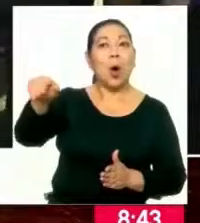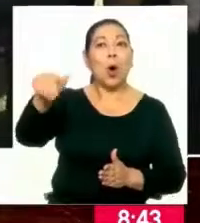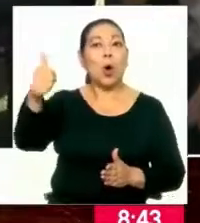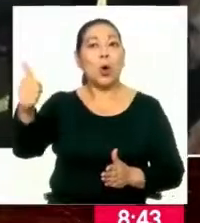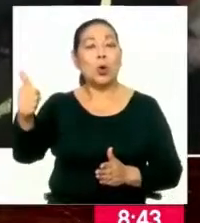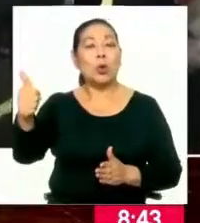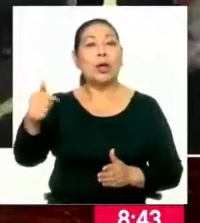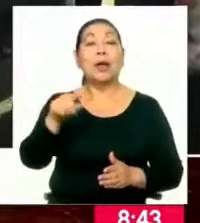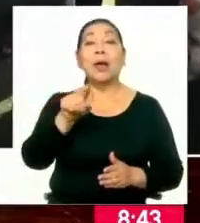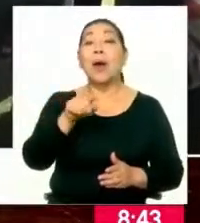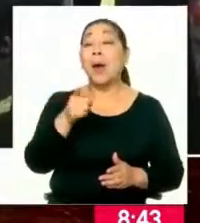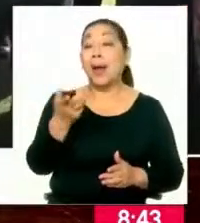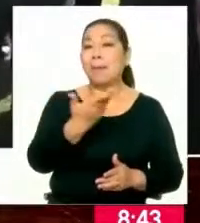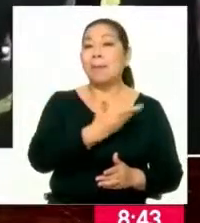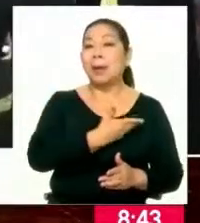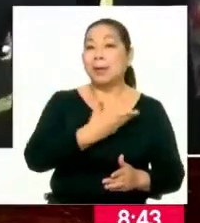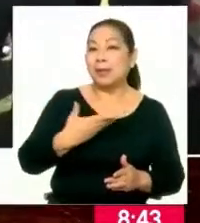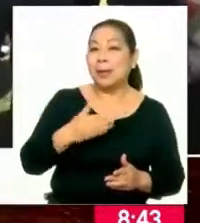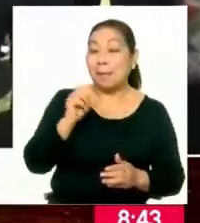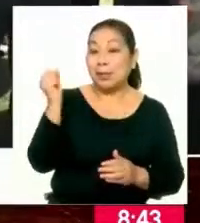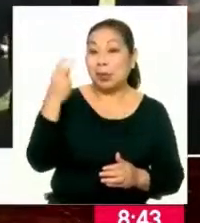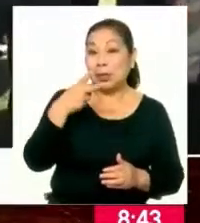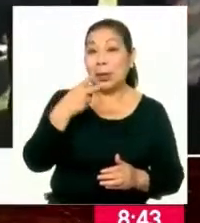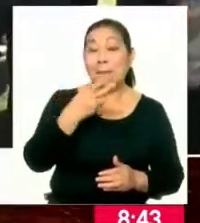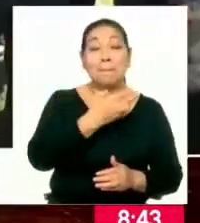ella asume el despacho presidencial, es cargo público.